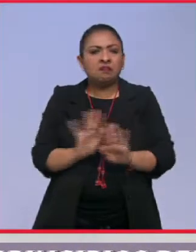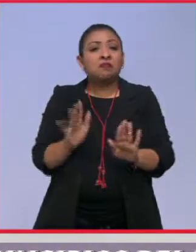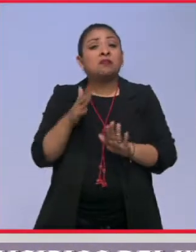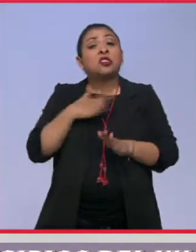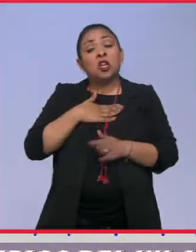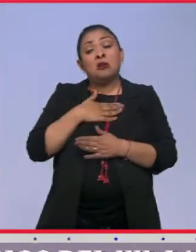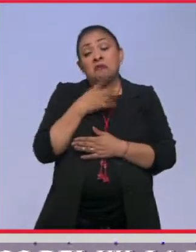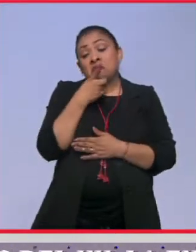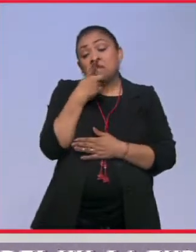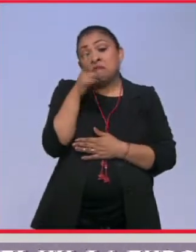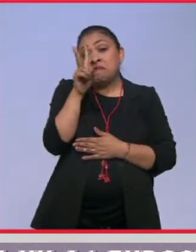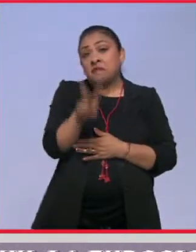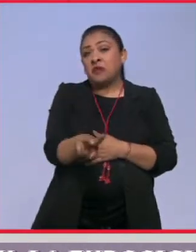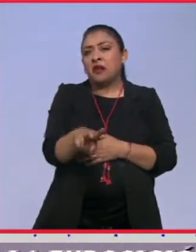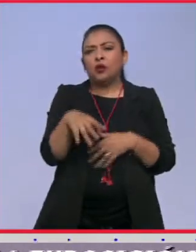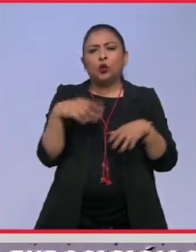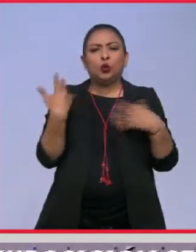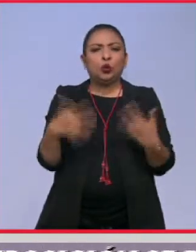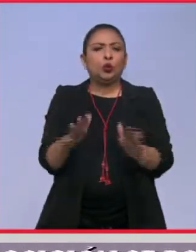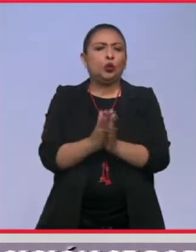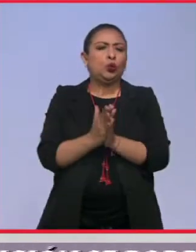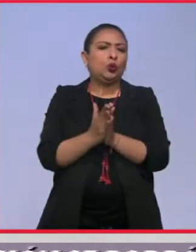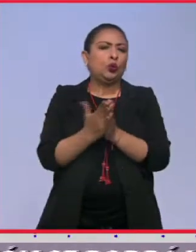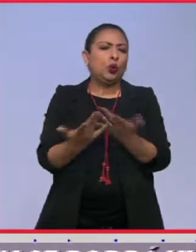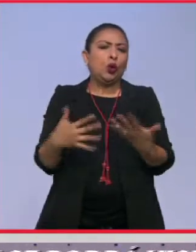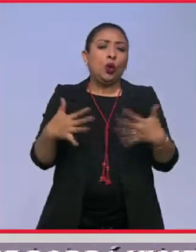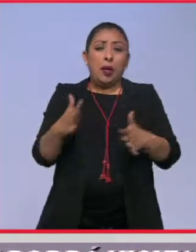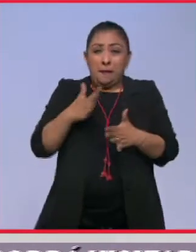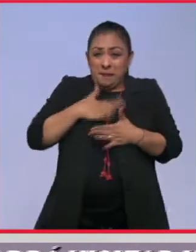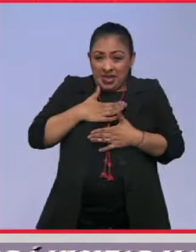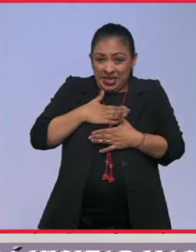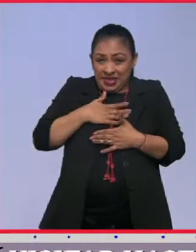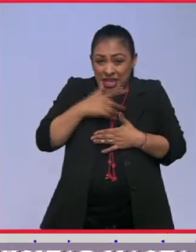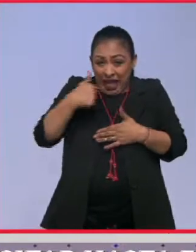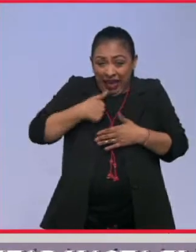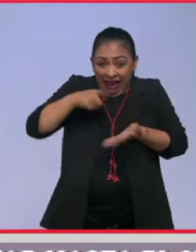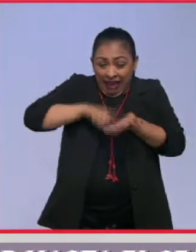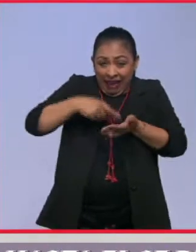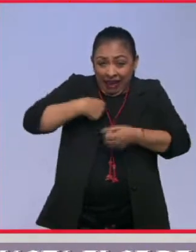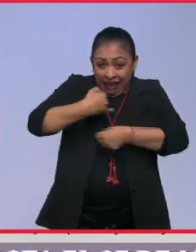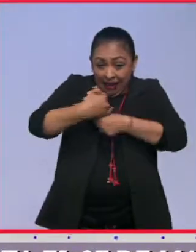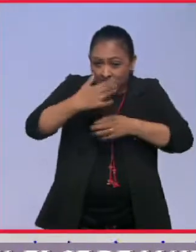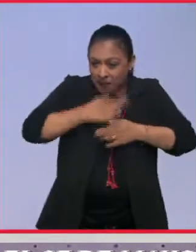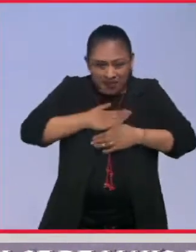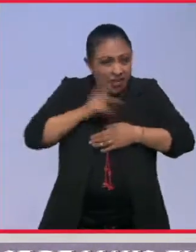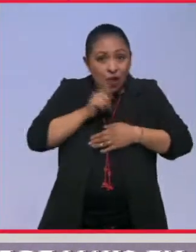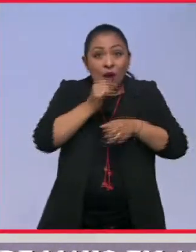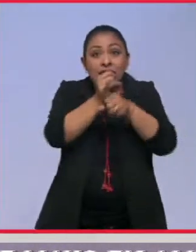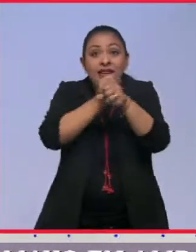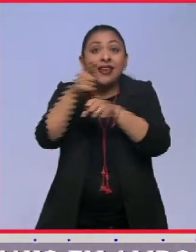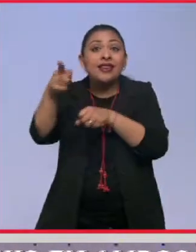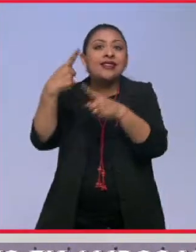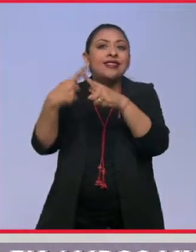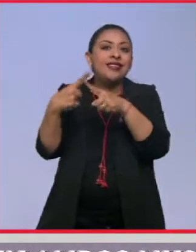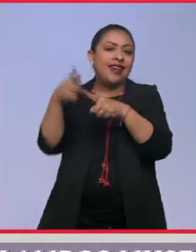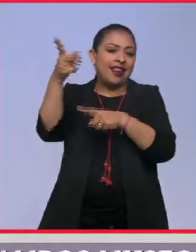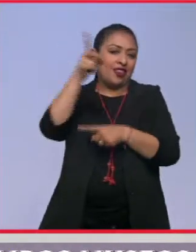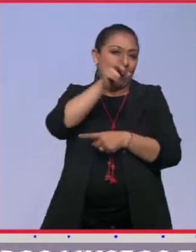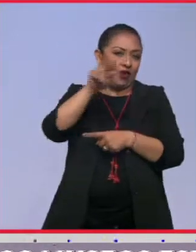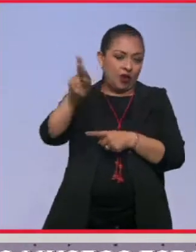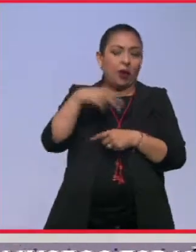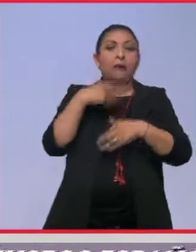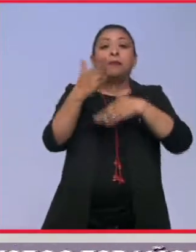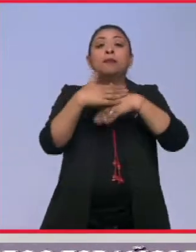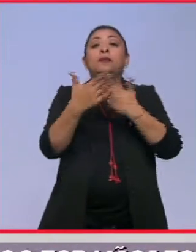yo me atrevo a decir que es un gran libro, pero no por mí, sino por el estudio de la doctora. El próximo libro de